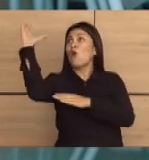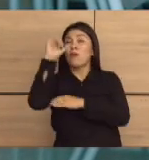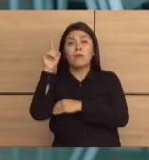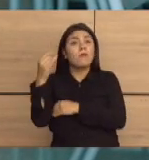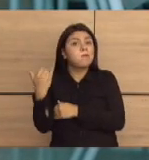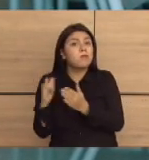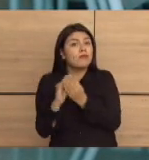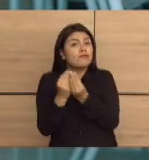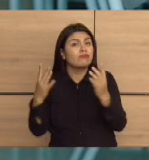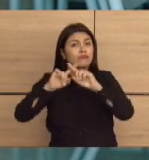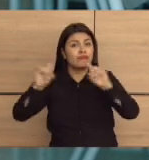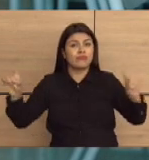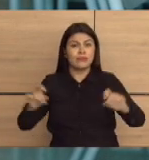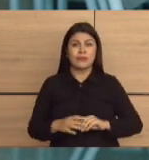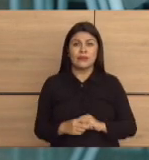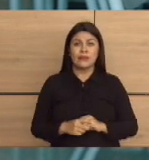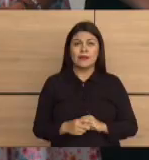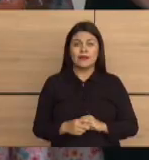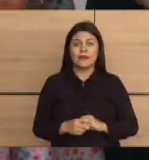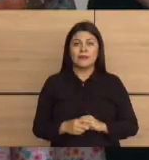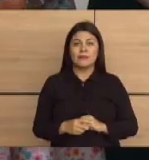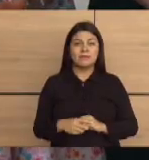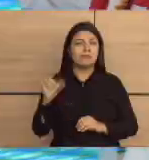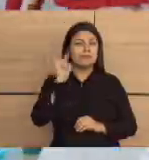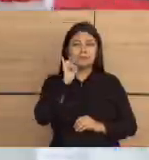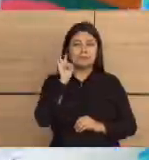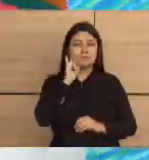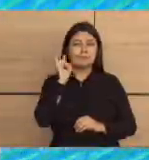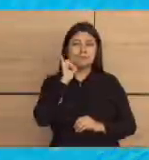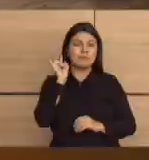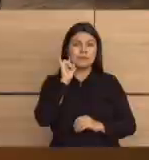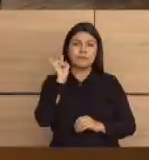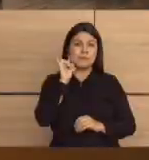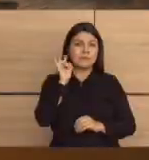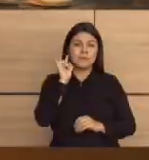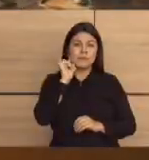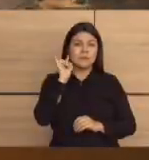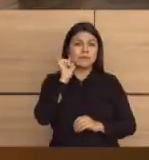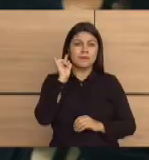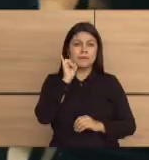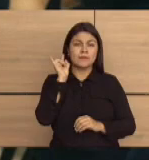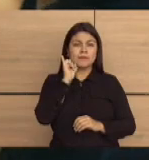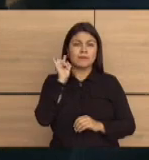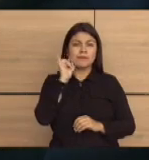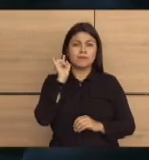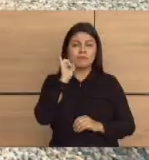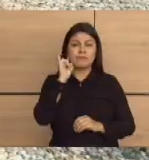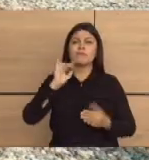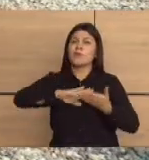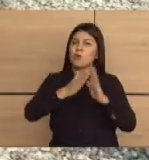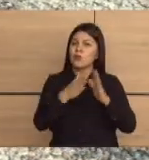todavía que todavía me han dicho nos falta aprender más para los niños como yo. Ser diverso, estar en una comunidad